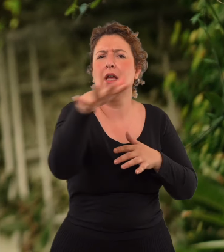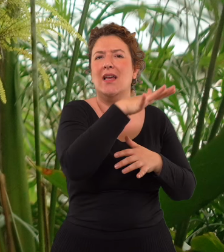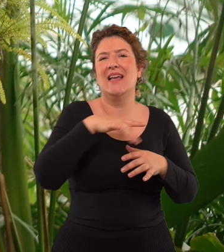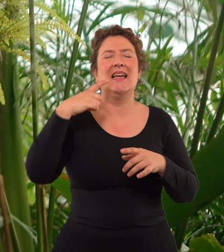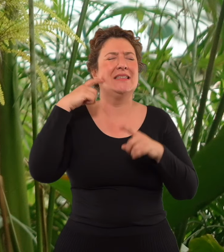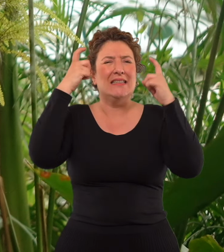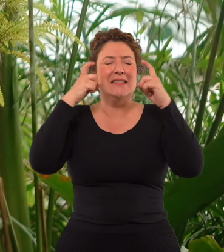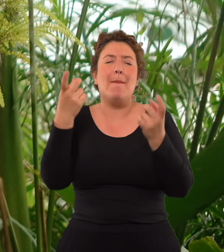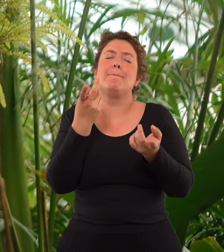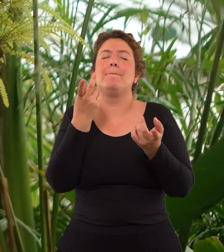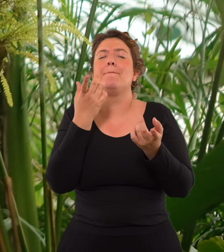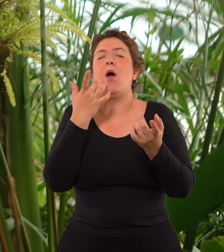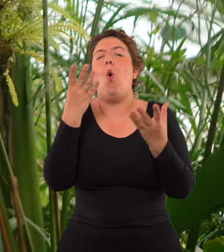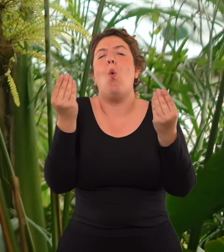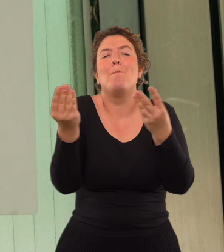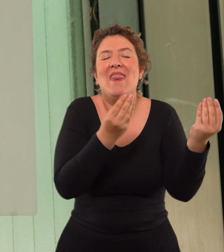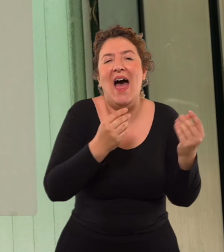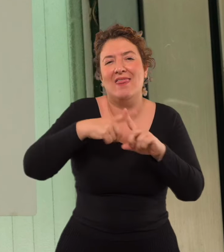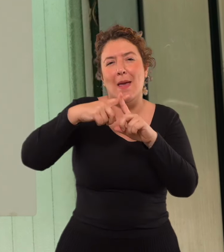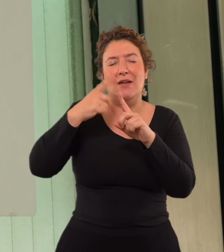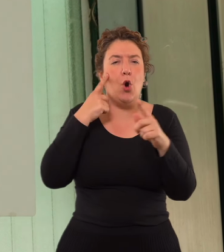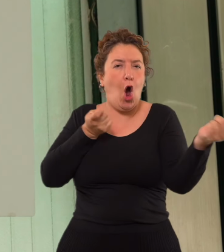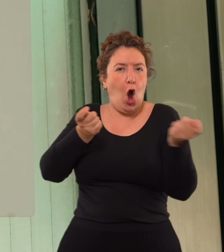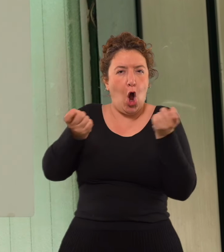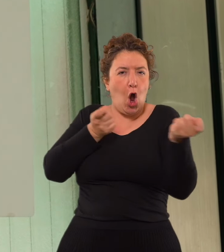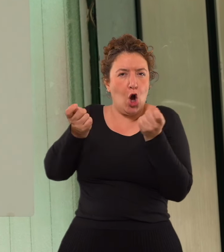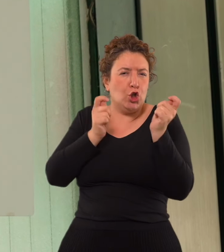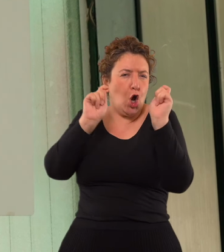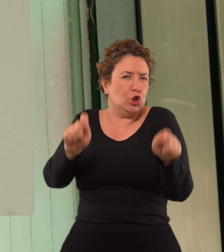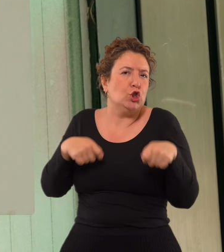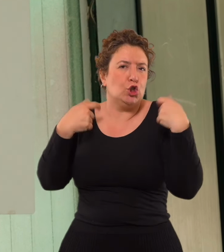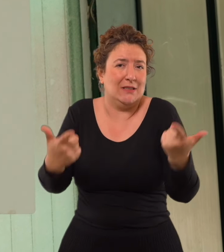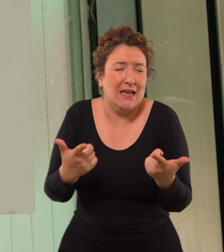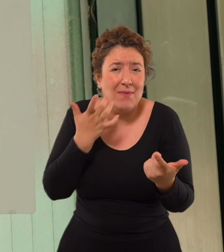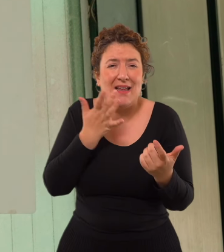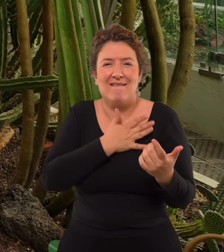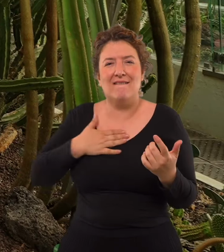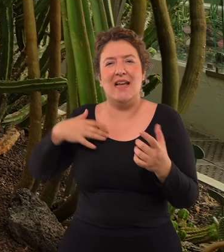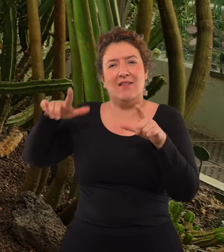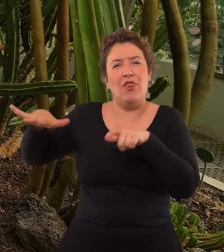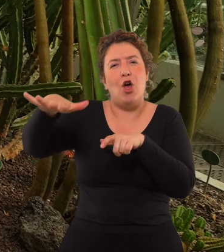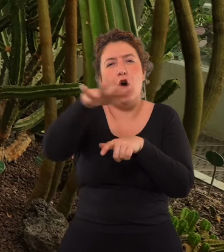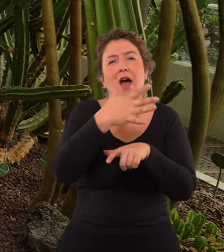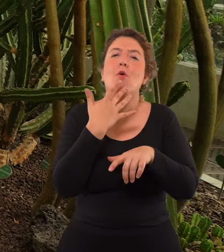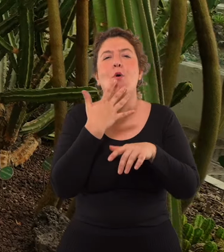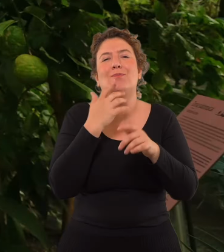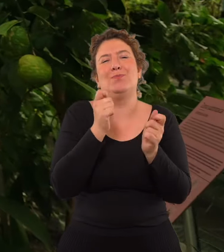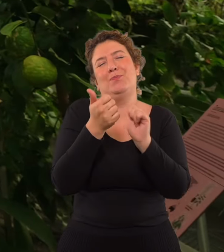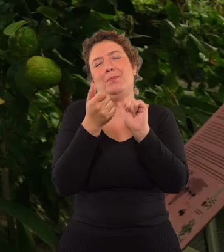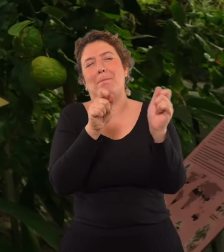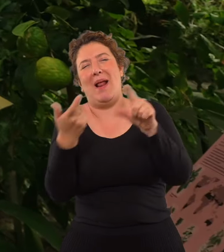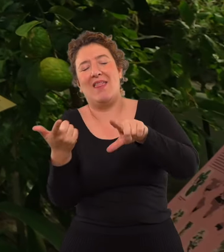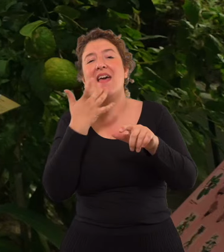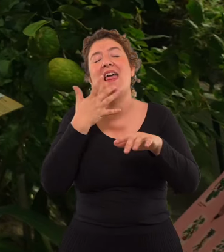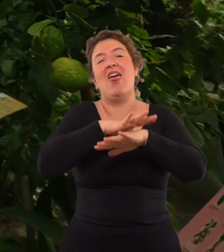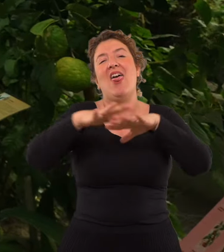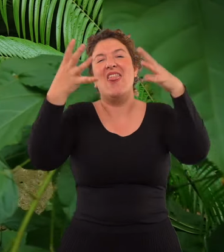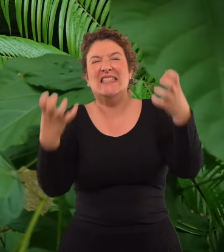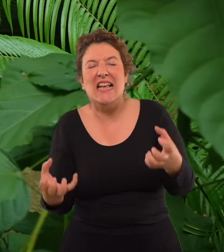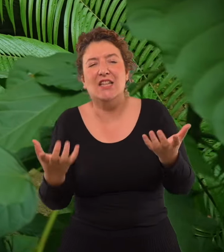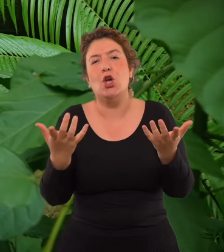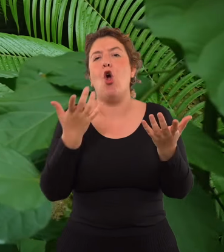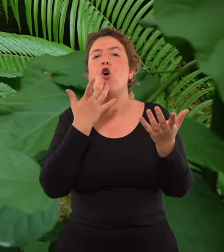forma sostenible la humedad y temperatura para el cultivo de especies exóticas de 3 ecosistemas diferentes, el desértico, el subtropical